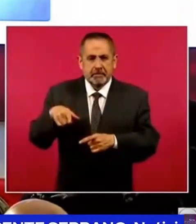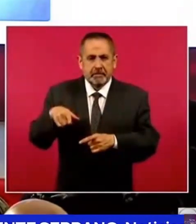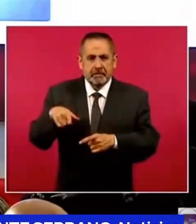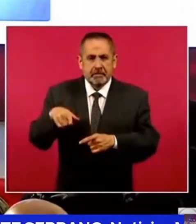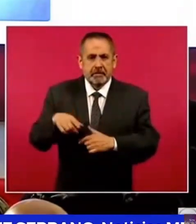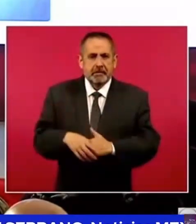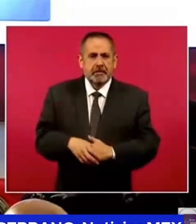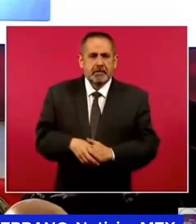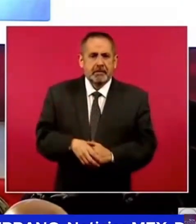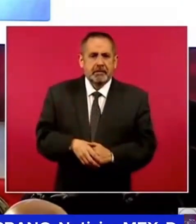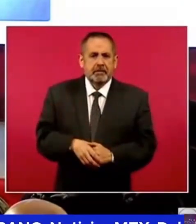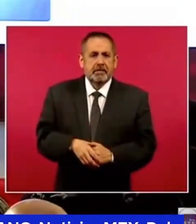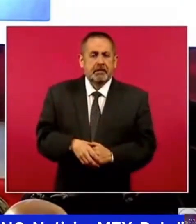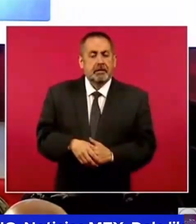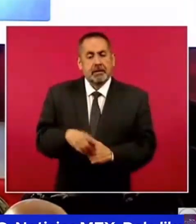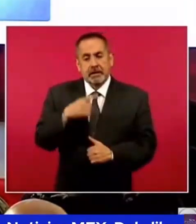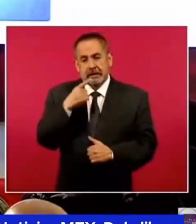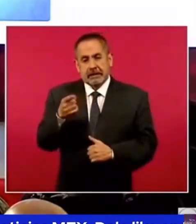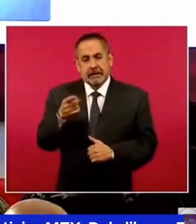Estoy